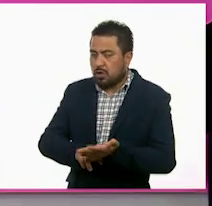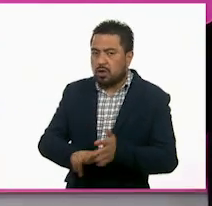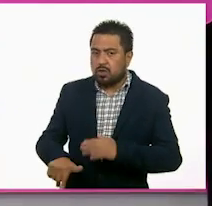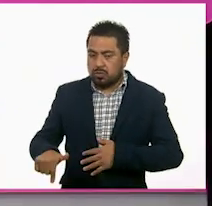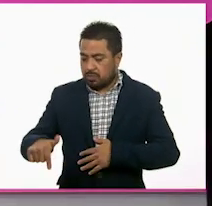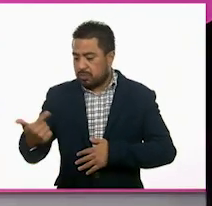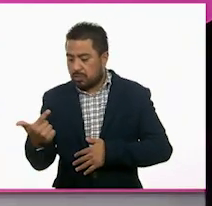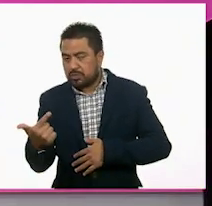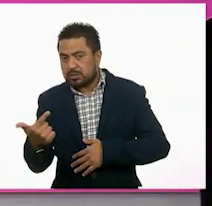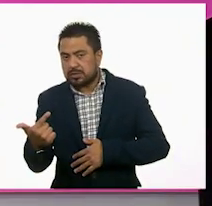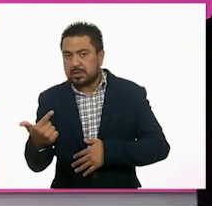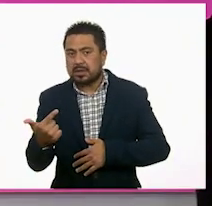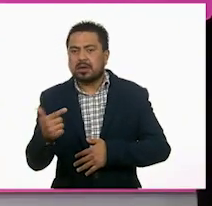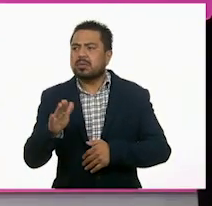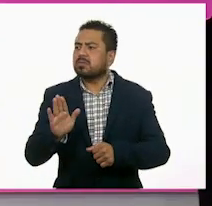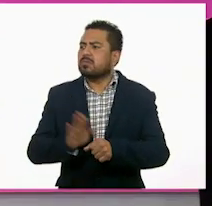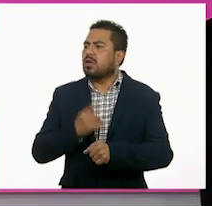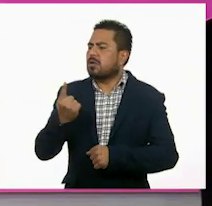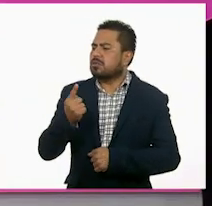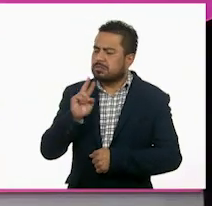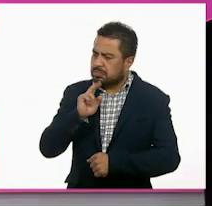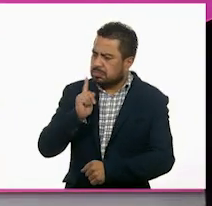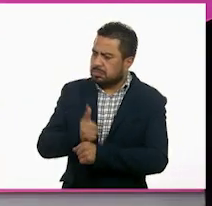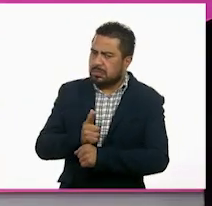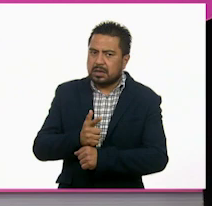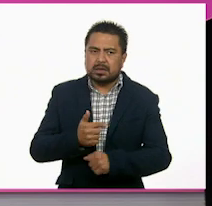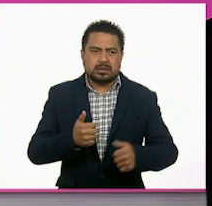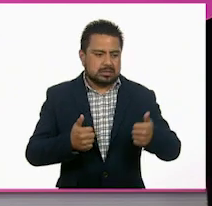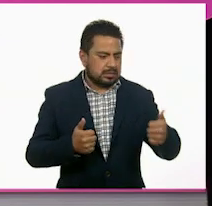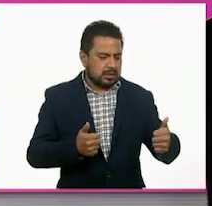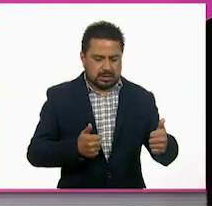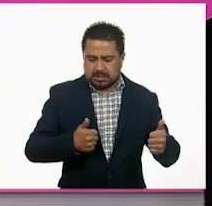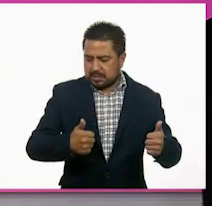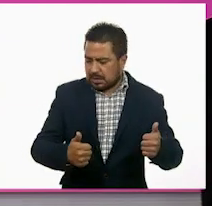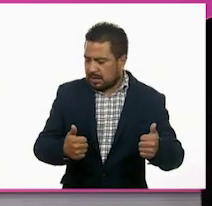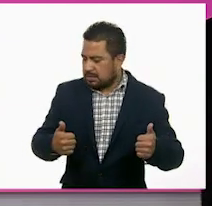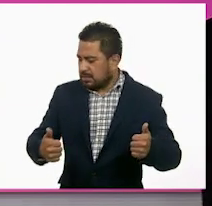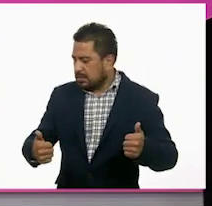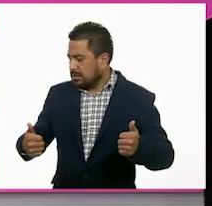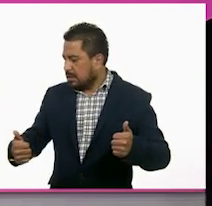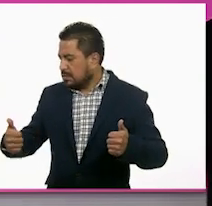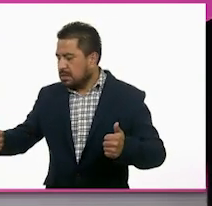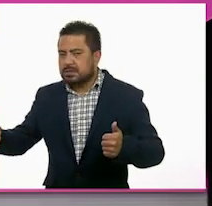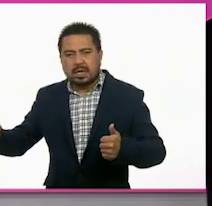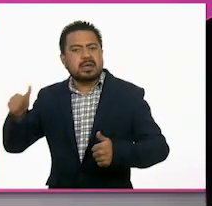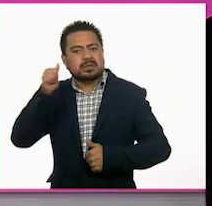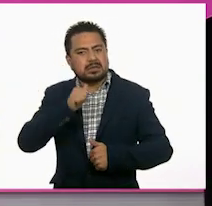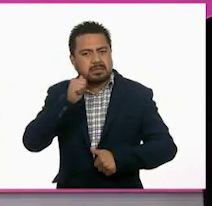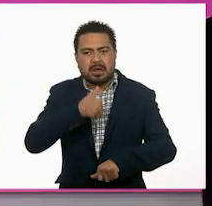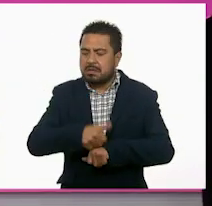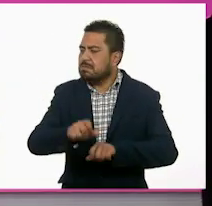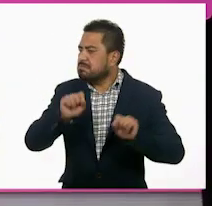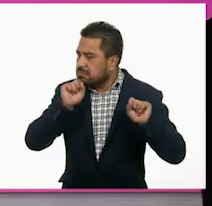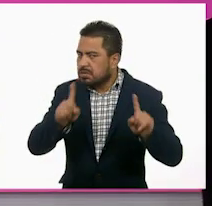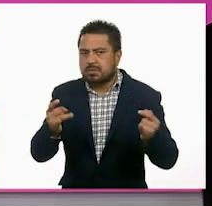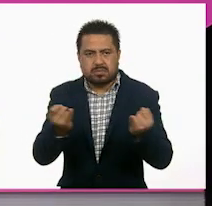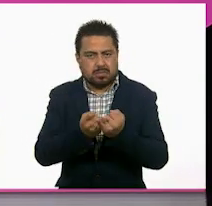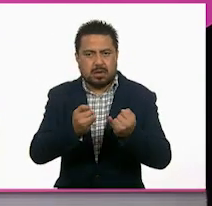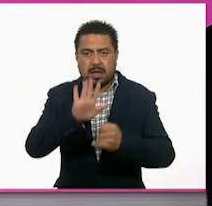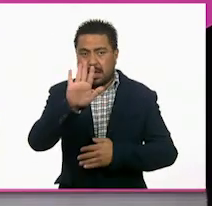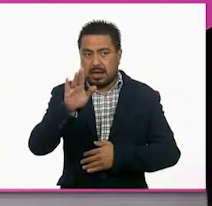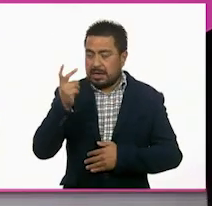12. 12 porque, si observamos, va de 6. En 6. En 6, considerando que es siempre la misma medida. Okay,